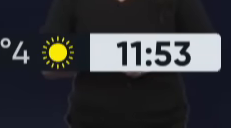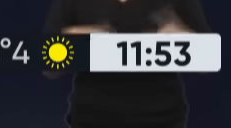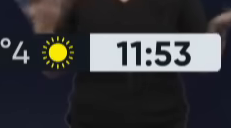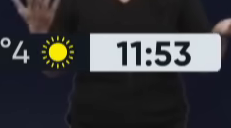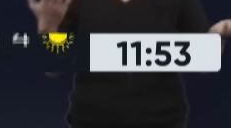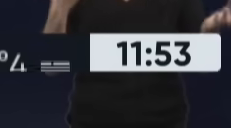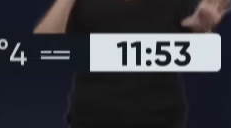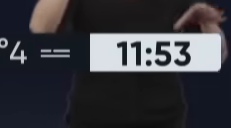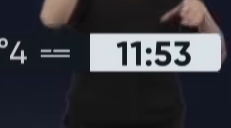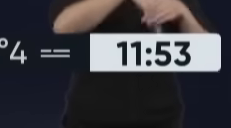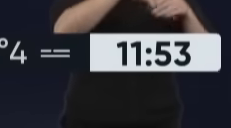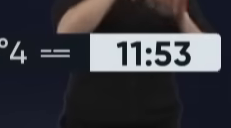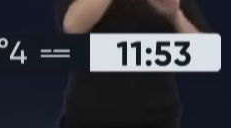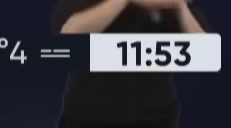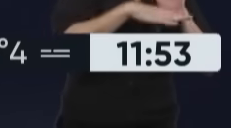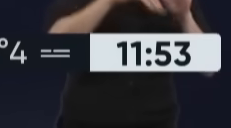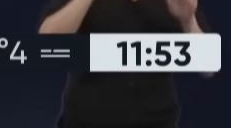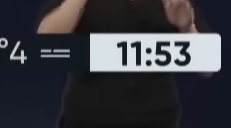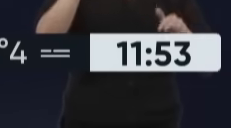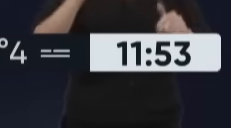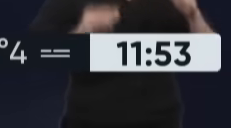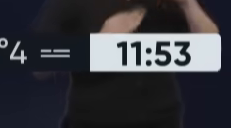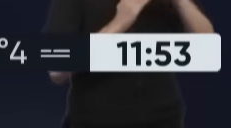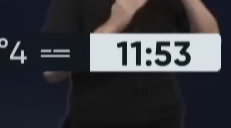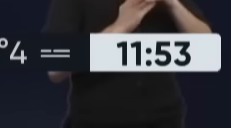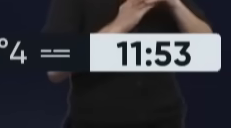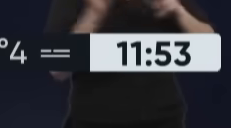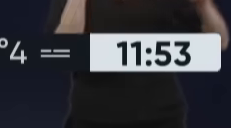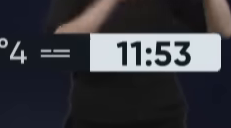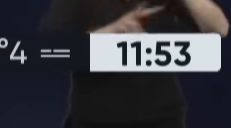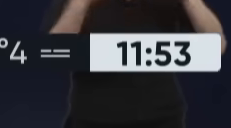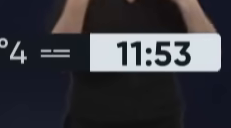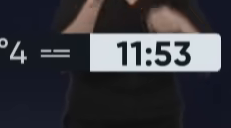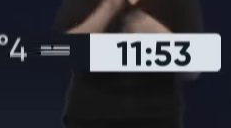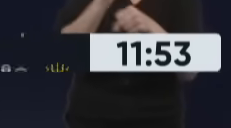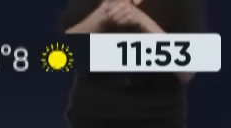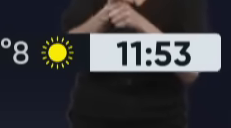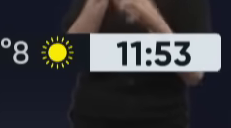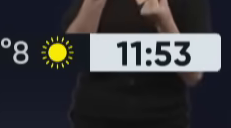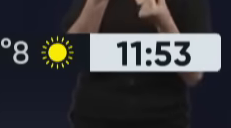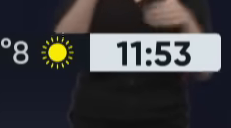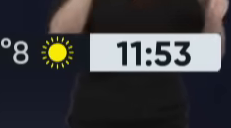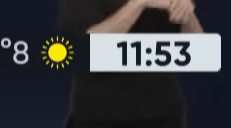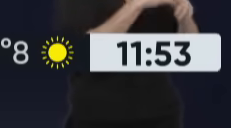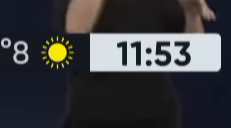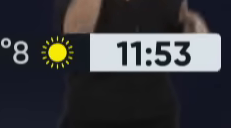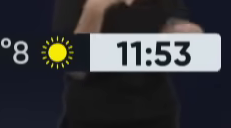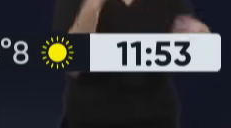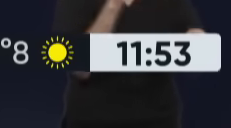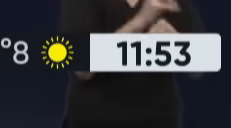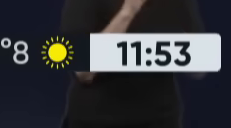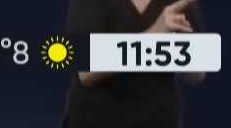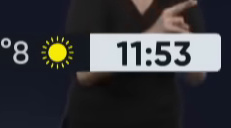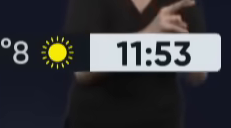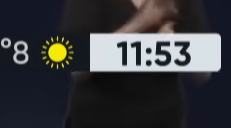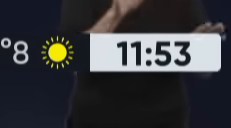Todas las operaciones que se hacen son en pos de salvaguardar los activos y el valor de los activos en el tiempo del Banco Central. Así que, y de hecho hubo alguna